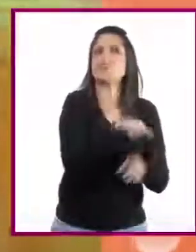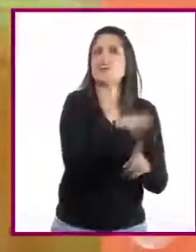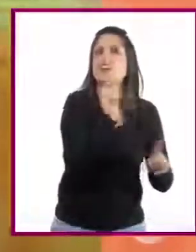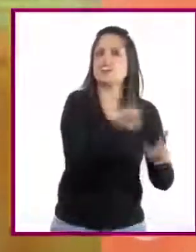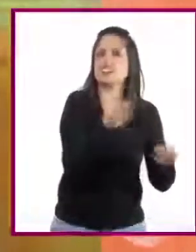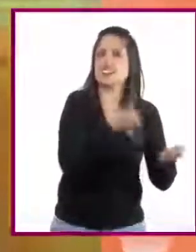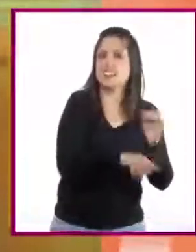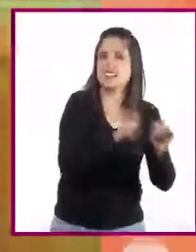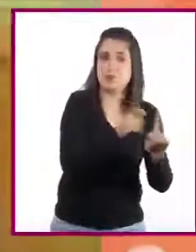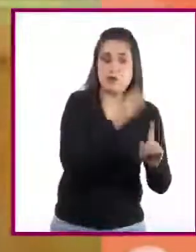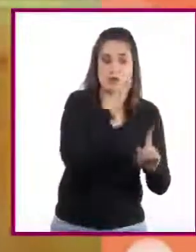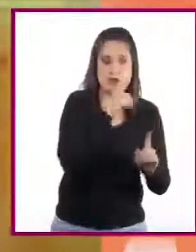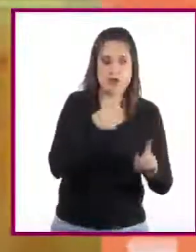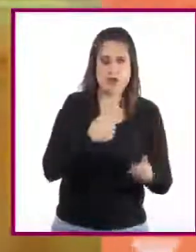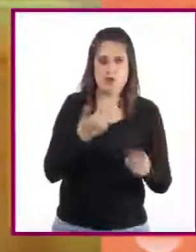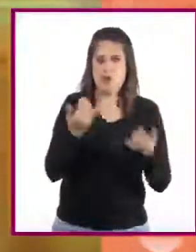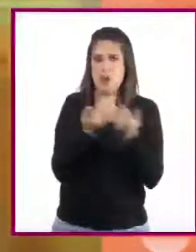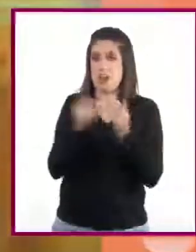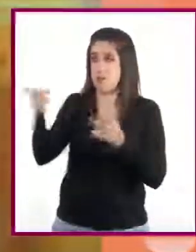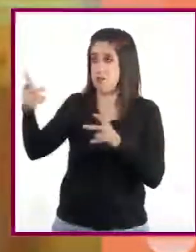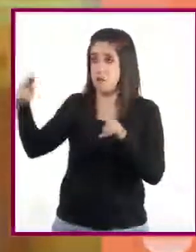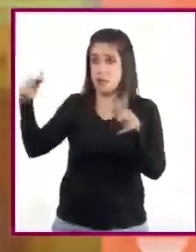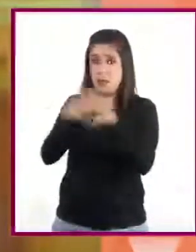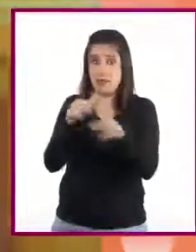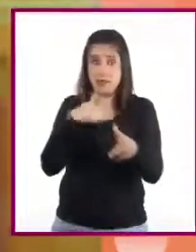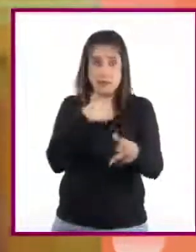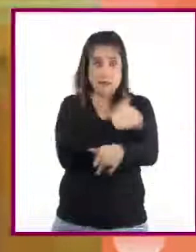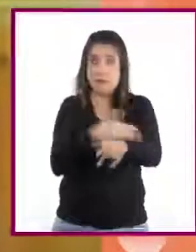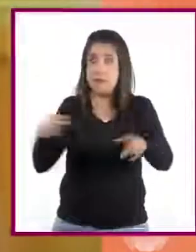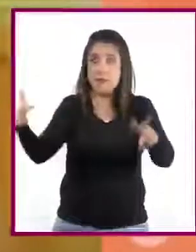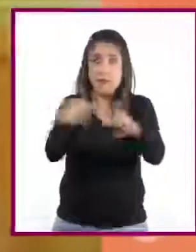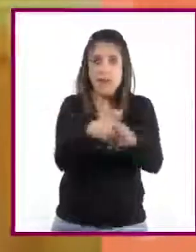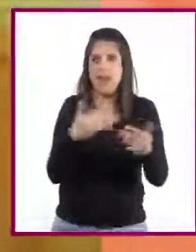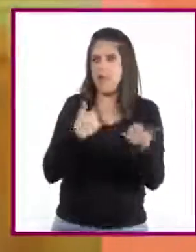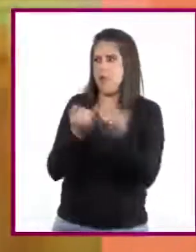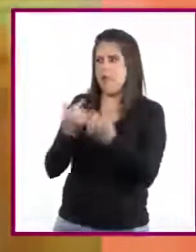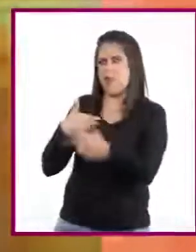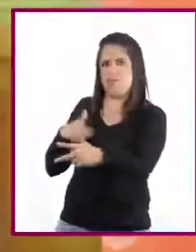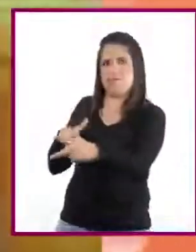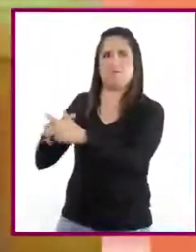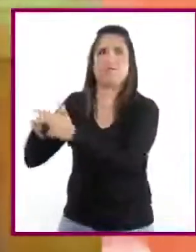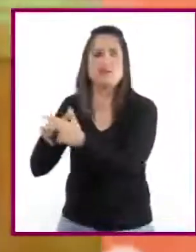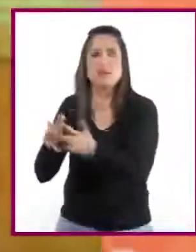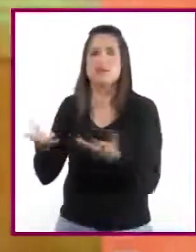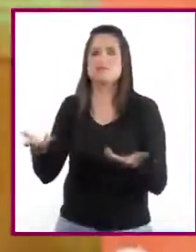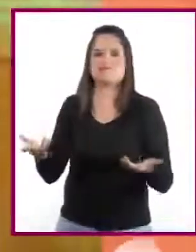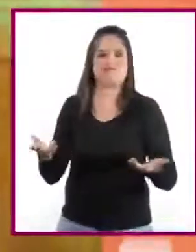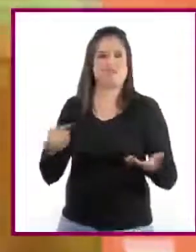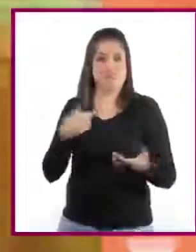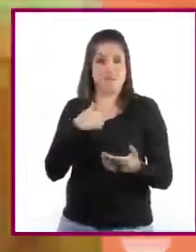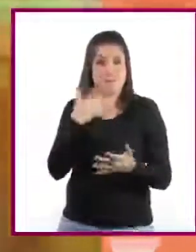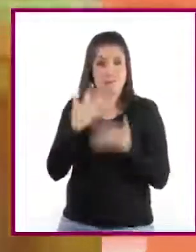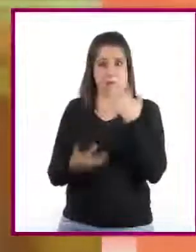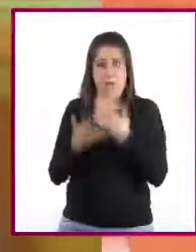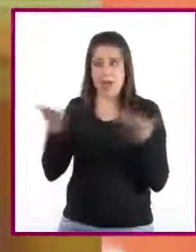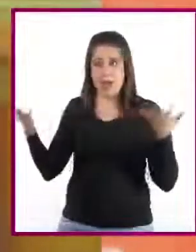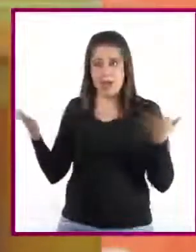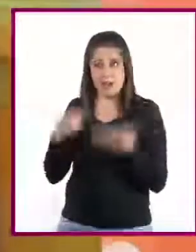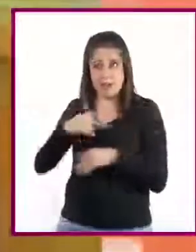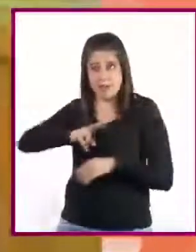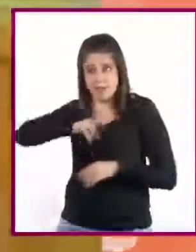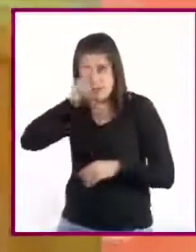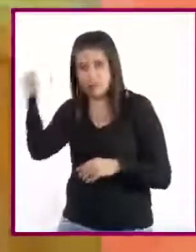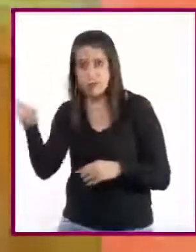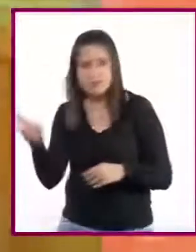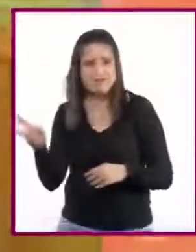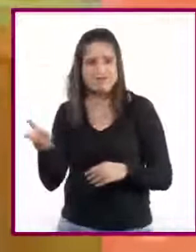No puedo hacerme justicia por mi propia mano, por mucho que yo distinga un acto injusto. Entonces, aquí también la información